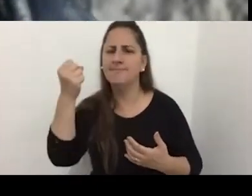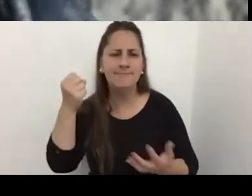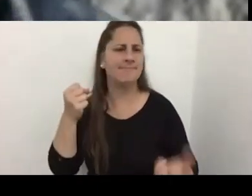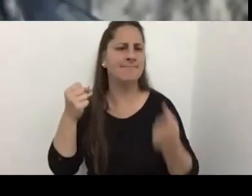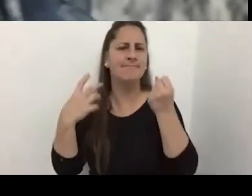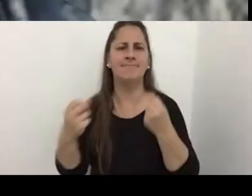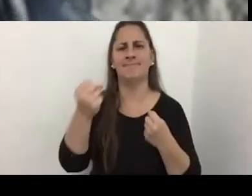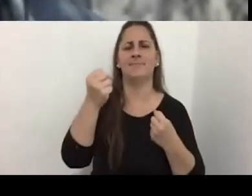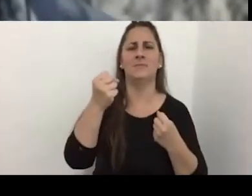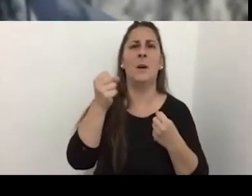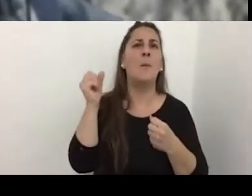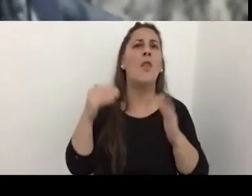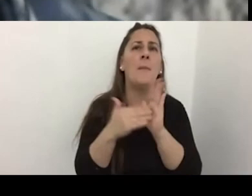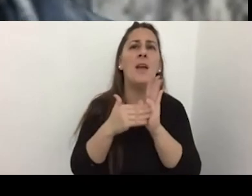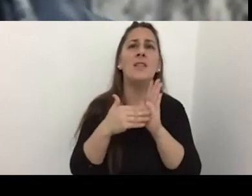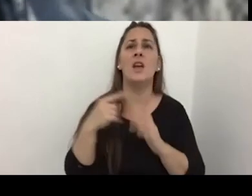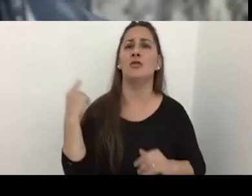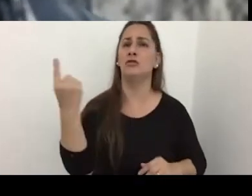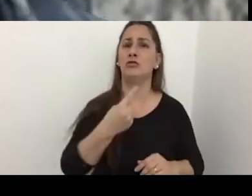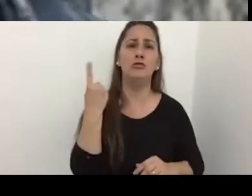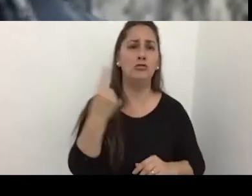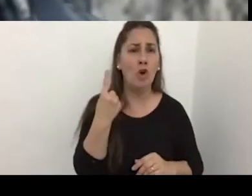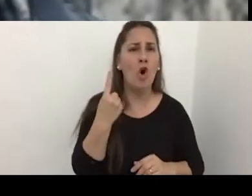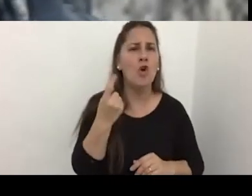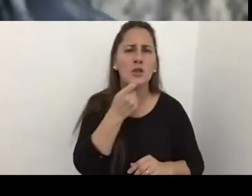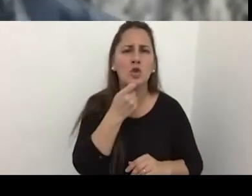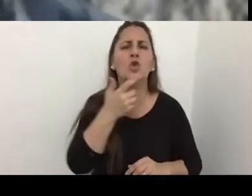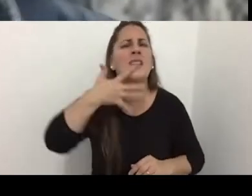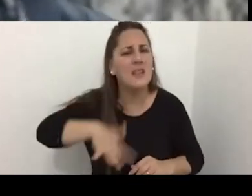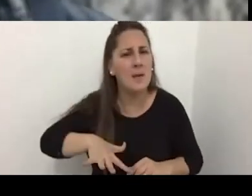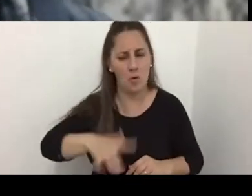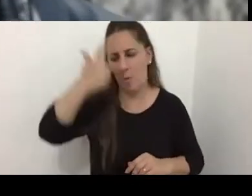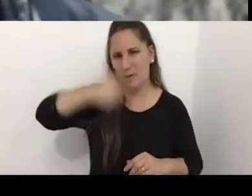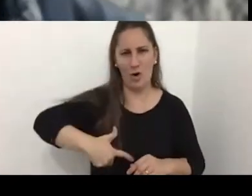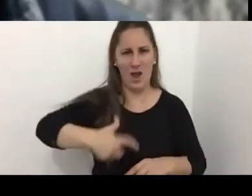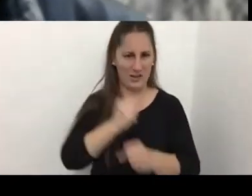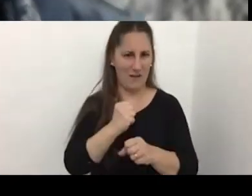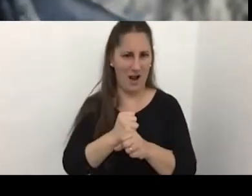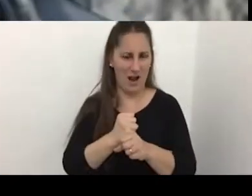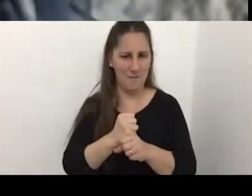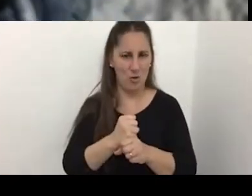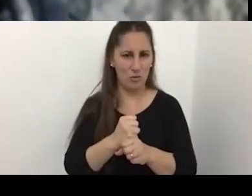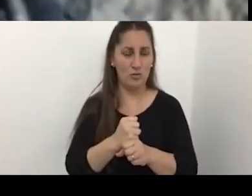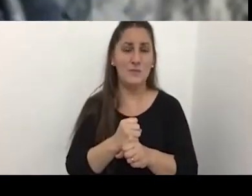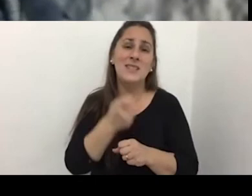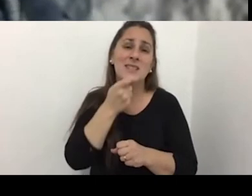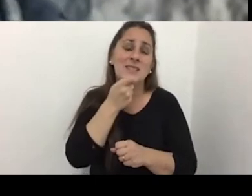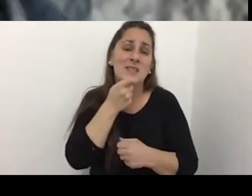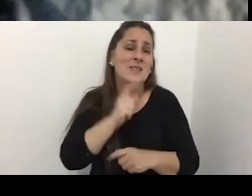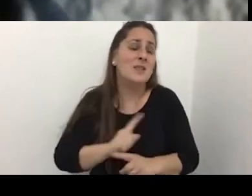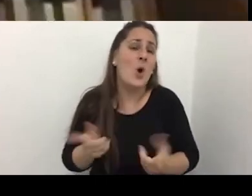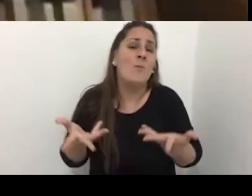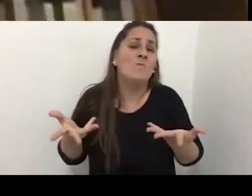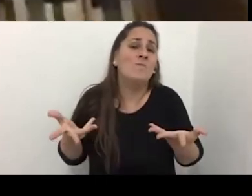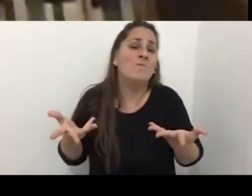ver si nosotros lo entendemos como trabajadores a este mundo. Si no, vamos a estar